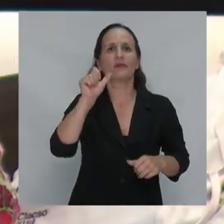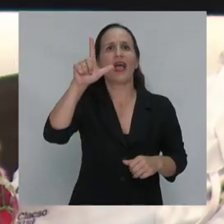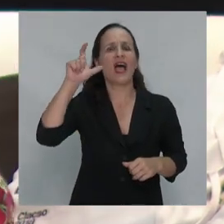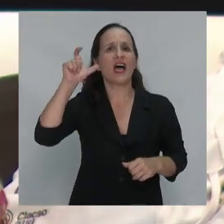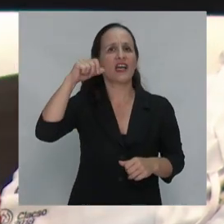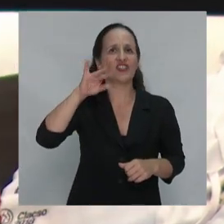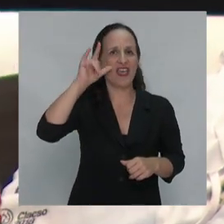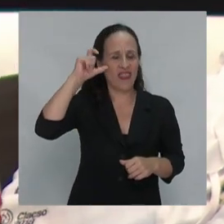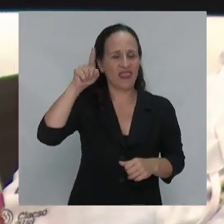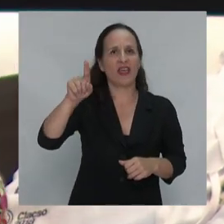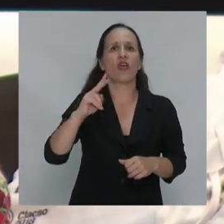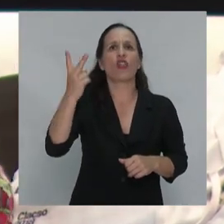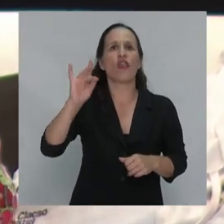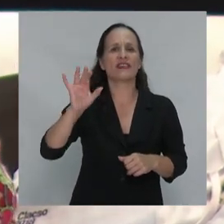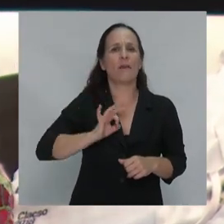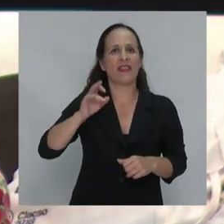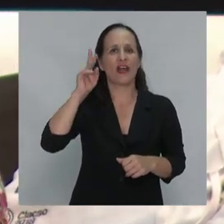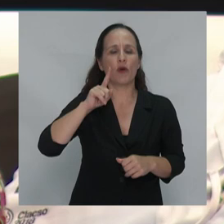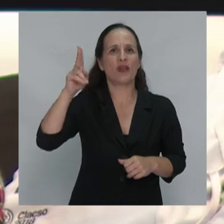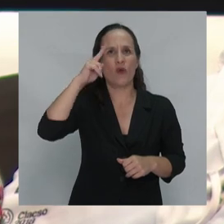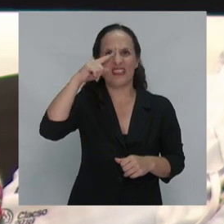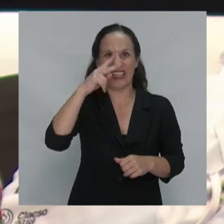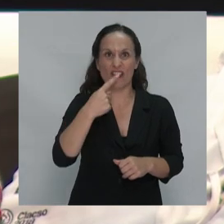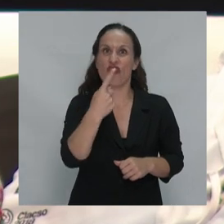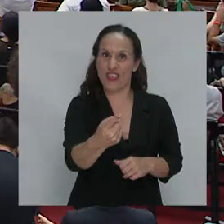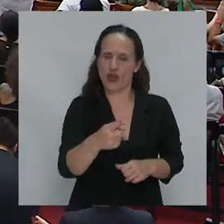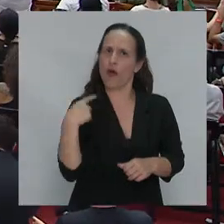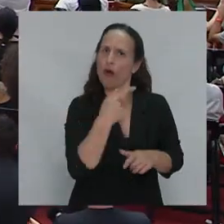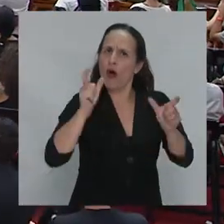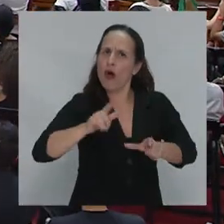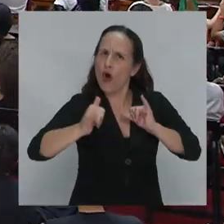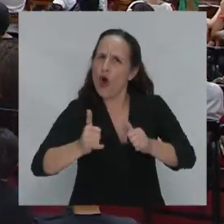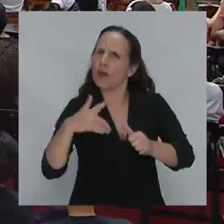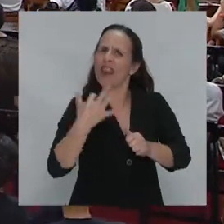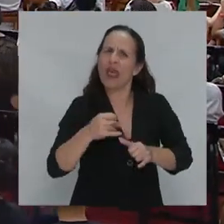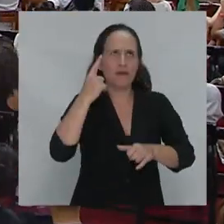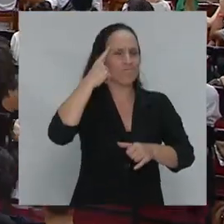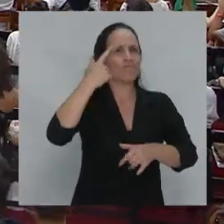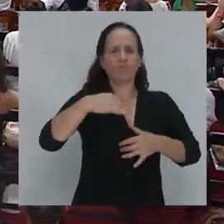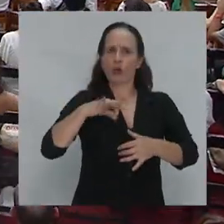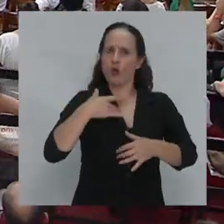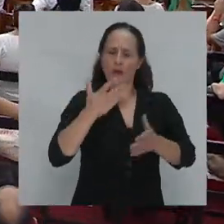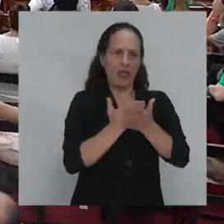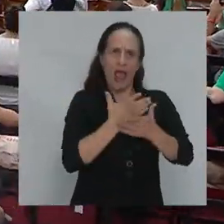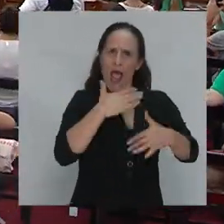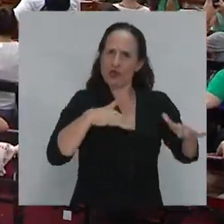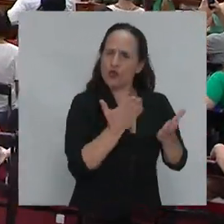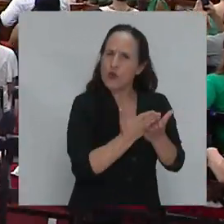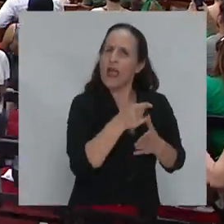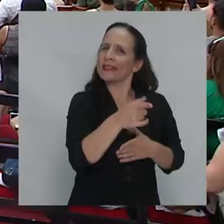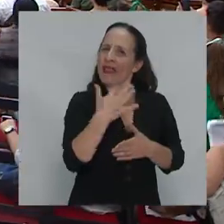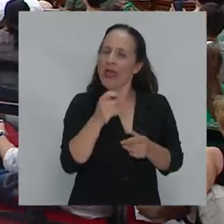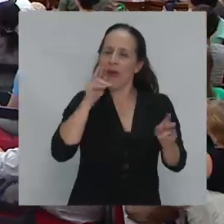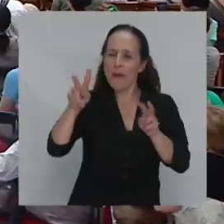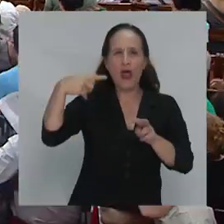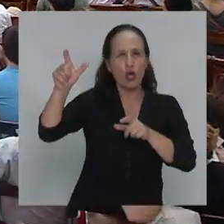en la Universidad de Guadalajara el 2 de diciembre de 1972. La juventud debe entender su obligación de ser joven y, si es estudiante, darse cuenta que hay otros jóvenes